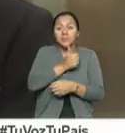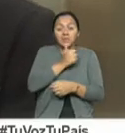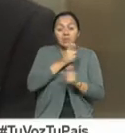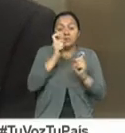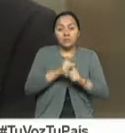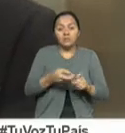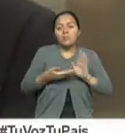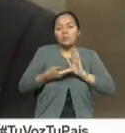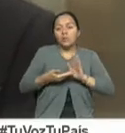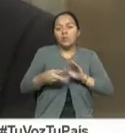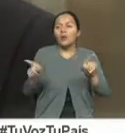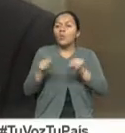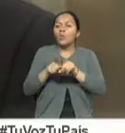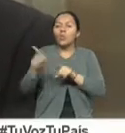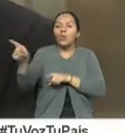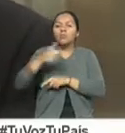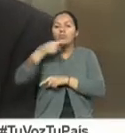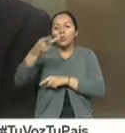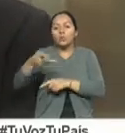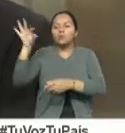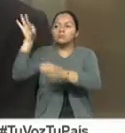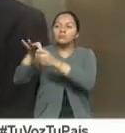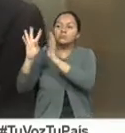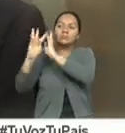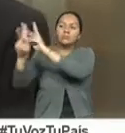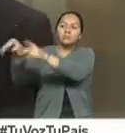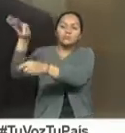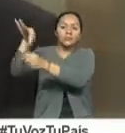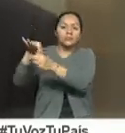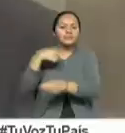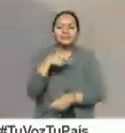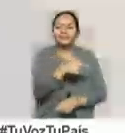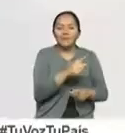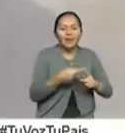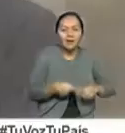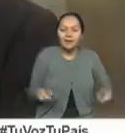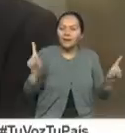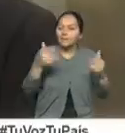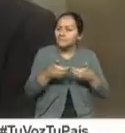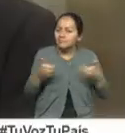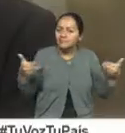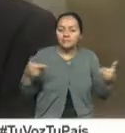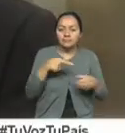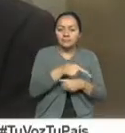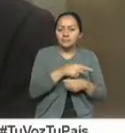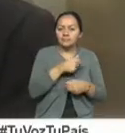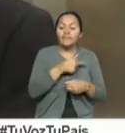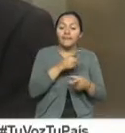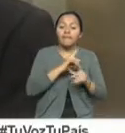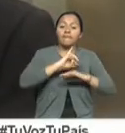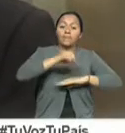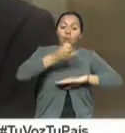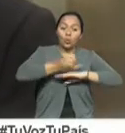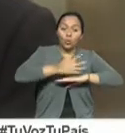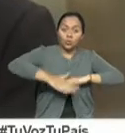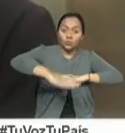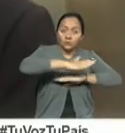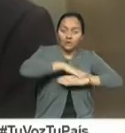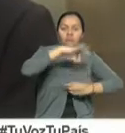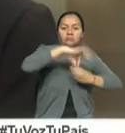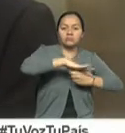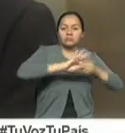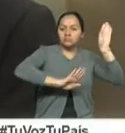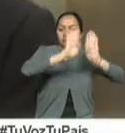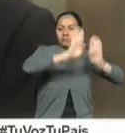modelo de elecciones abiertas, universales, secretas, como tienen las universidades públicas. Esta junta fundacional que precautela la misión de la universidad debe